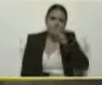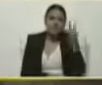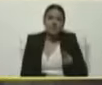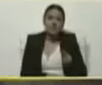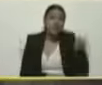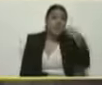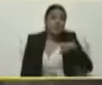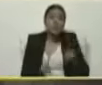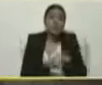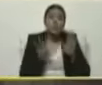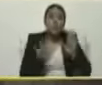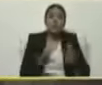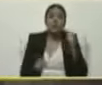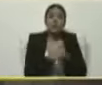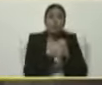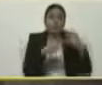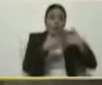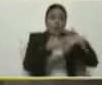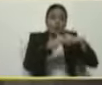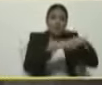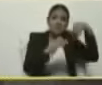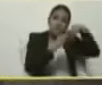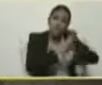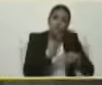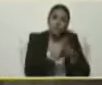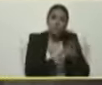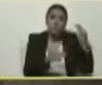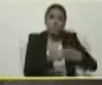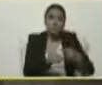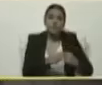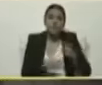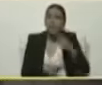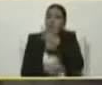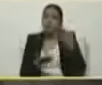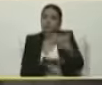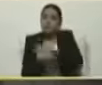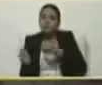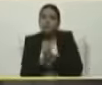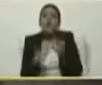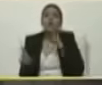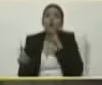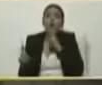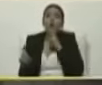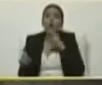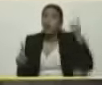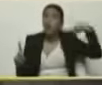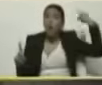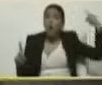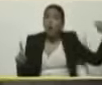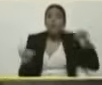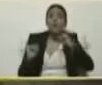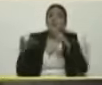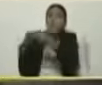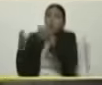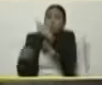refinerías. Se apoderaron del oro en Londres y todavía lo tienen secuestrado el mismo grupo.